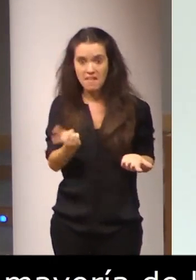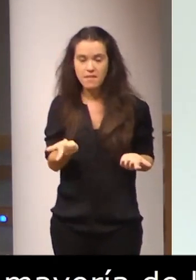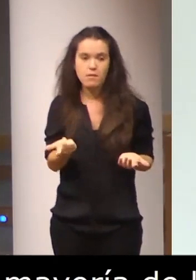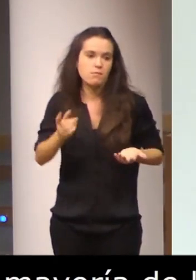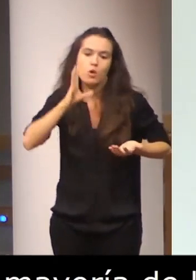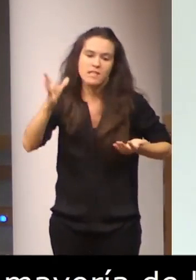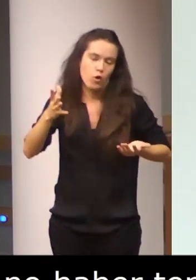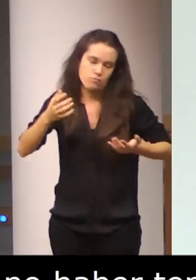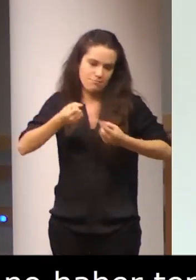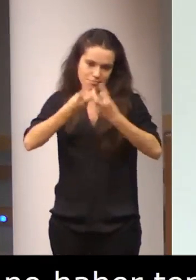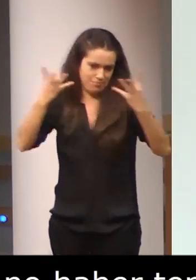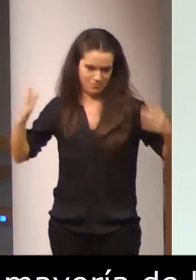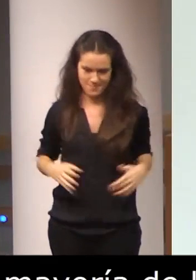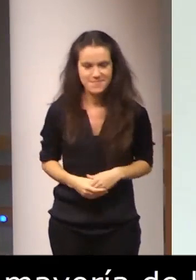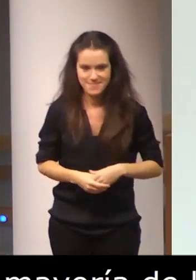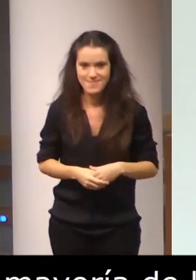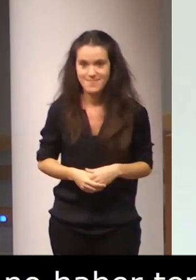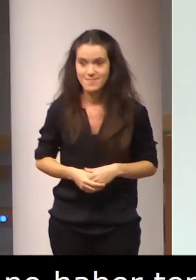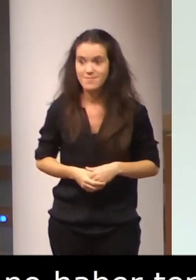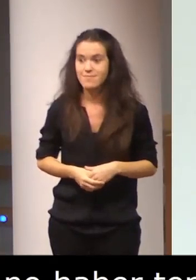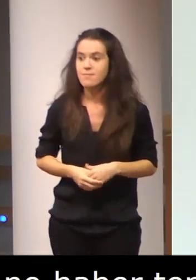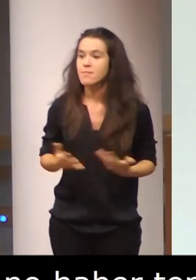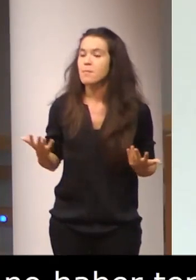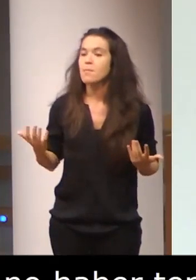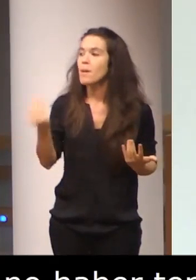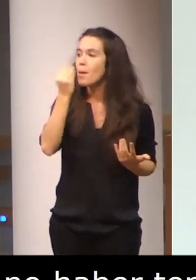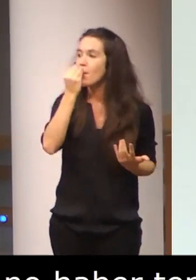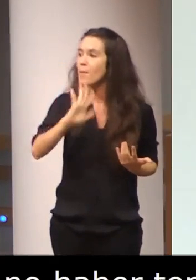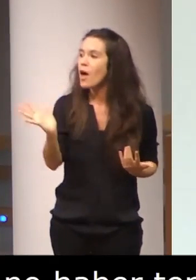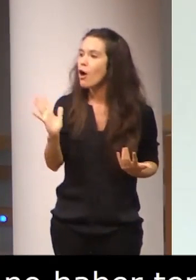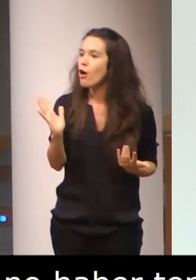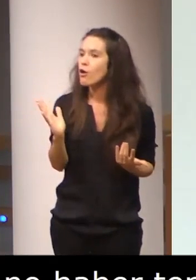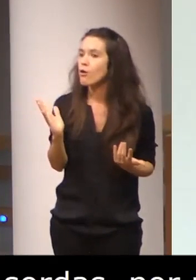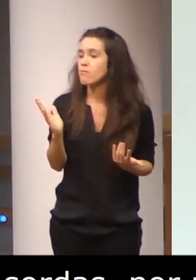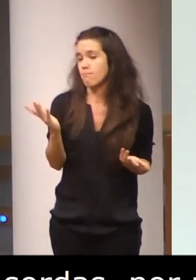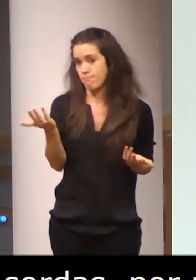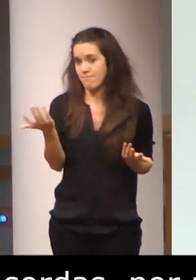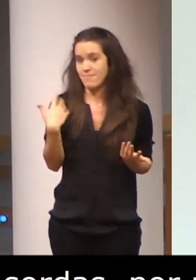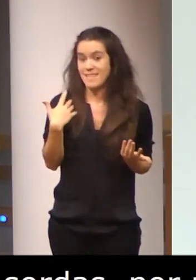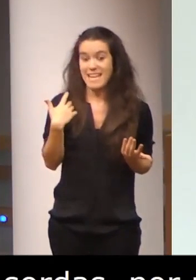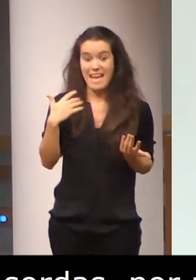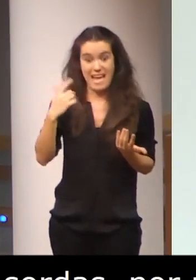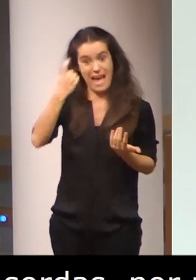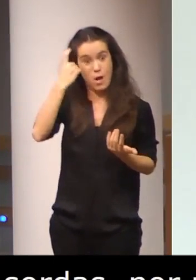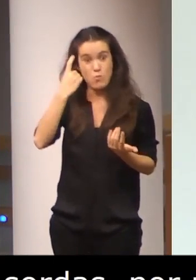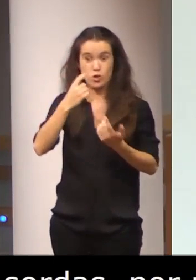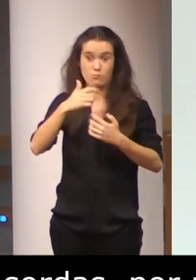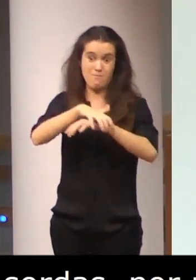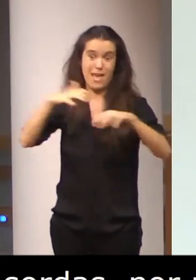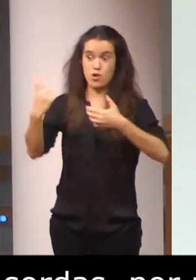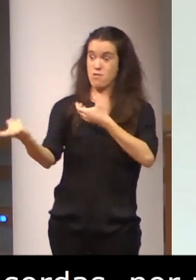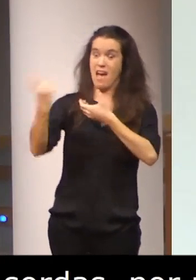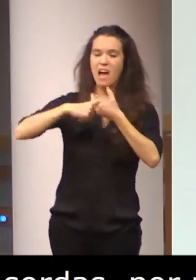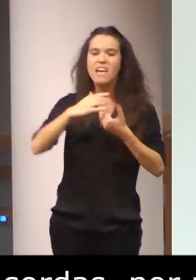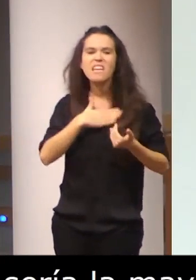X. Lo ideal, claro, sería, la mayoría de los estudiantes que vienen a esta asignatura quieren un primer